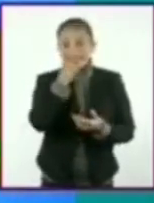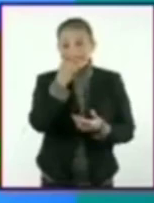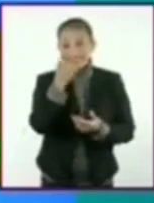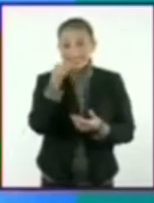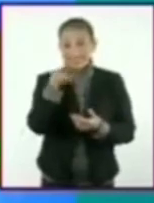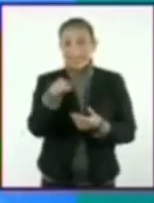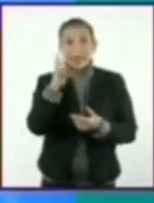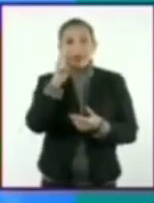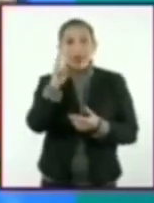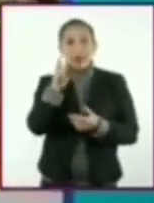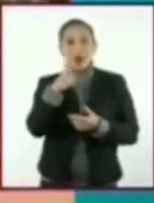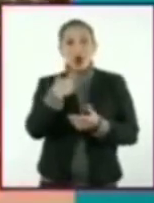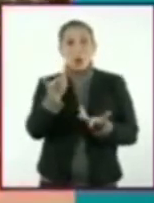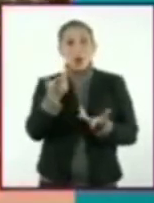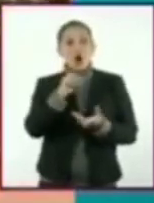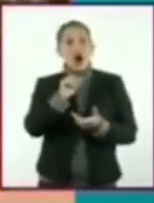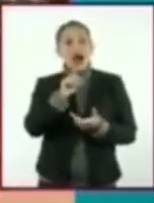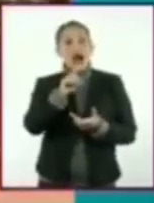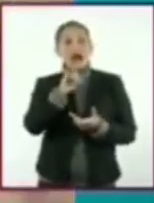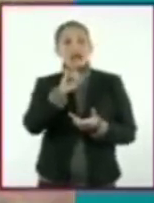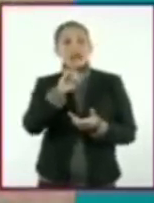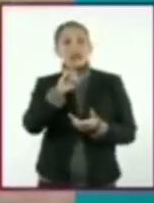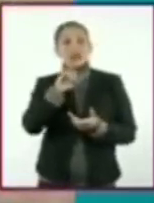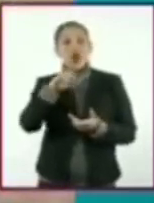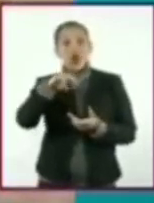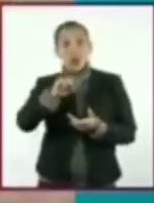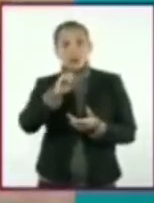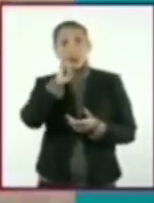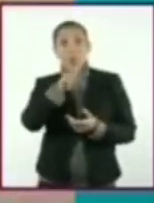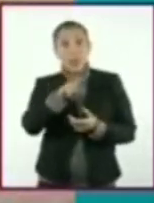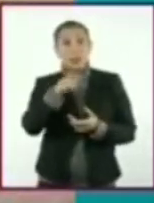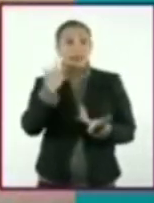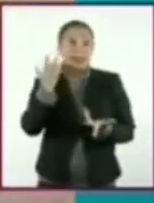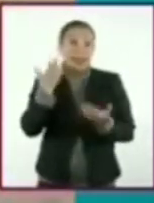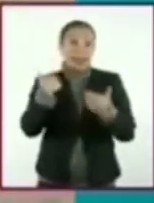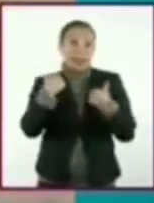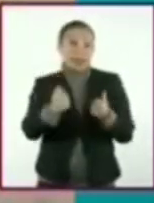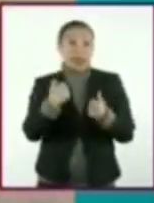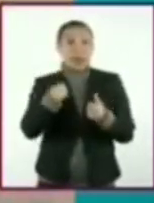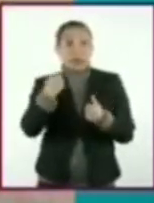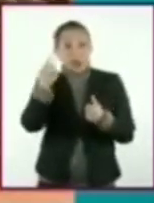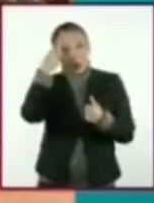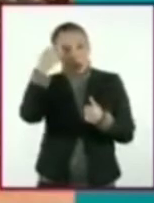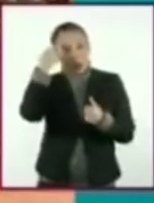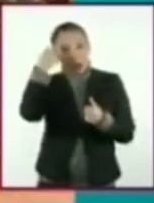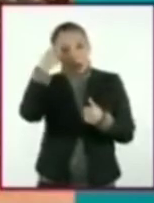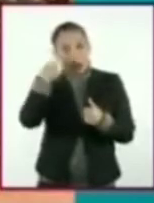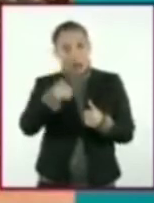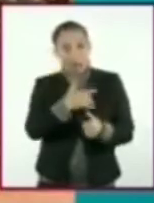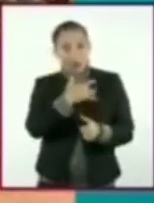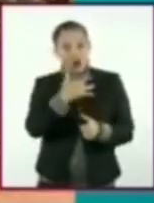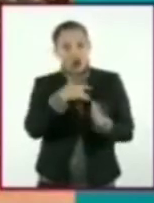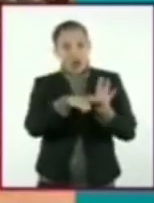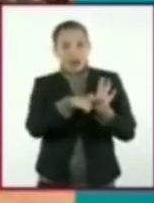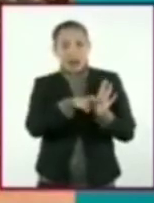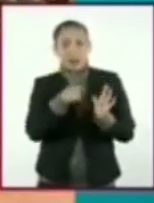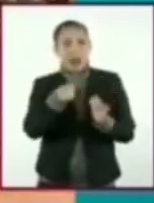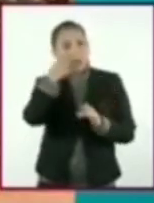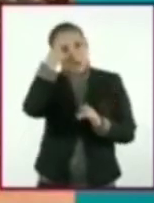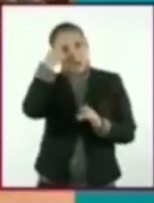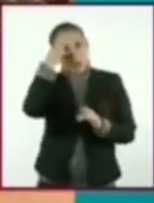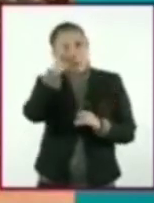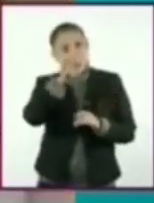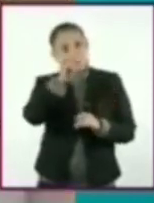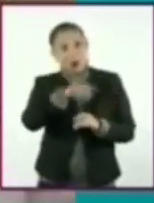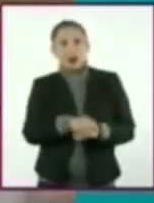decíamos, lo que estaban viendo en las adicciones, también hay que entender que a veces somos adictos a las emociones negativas, que es la